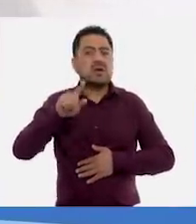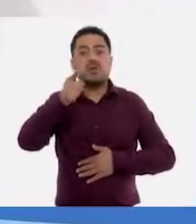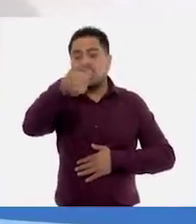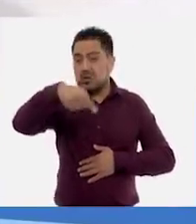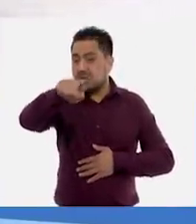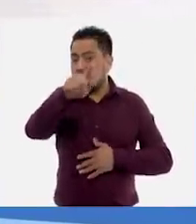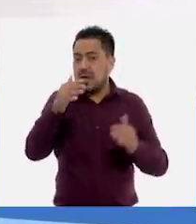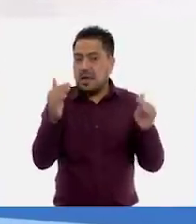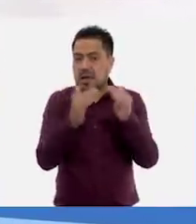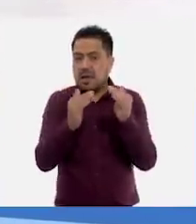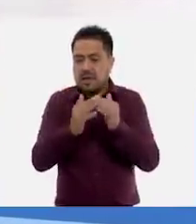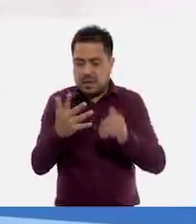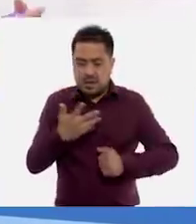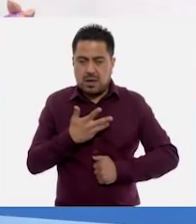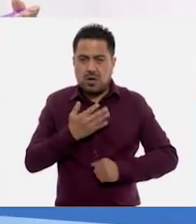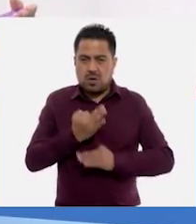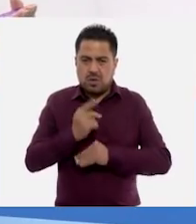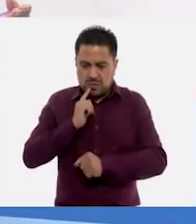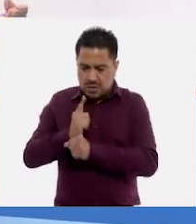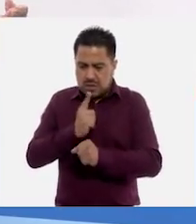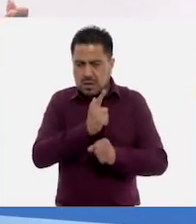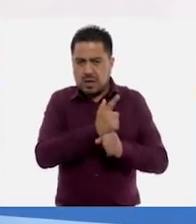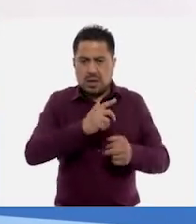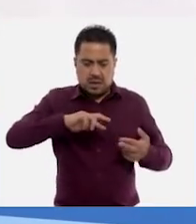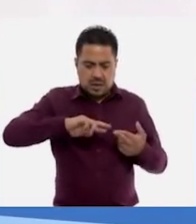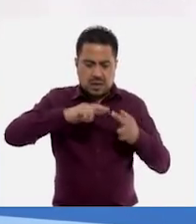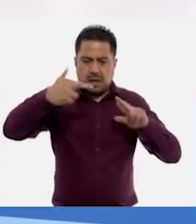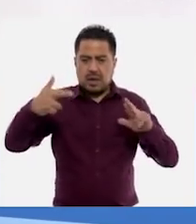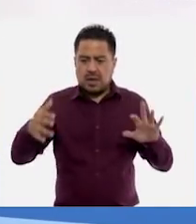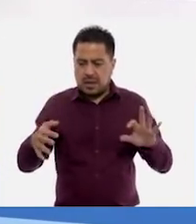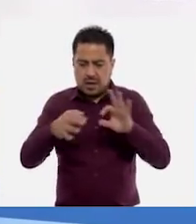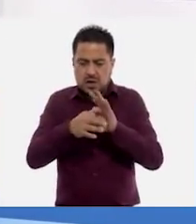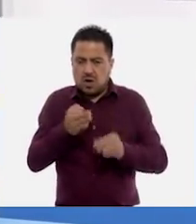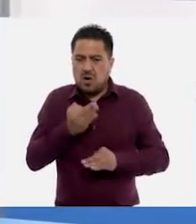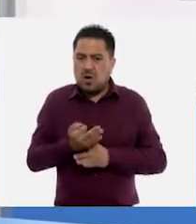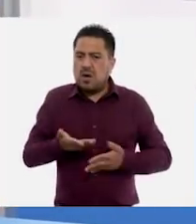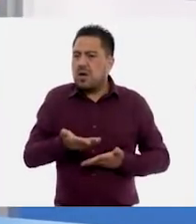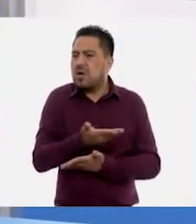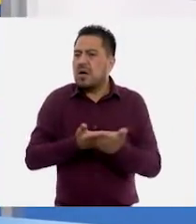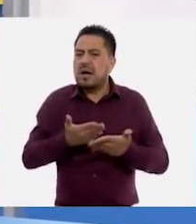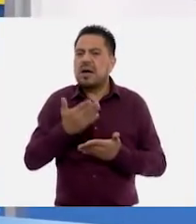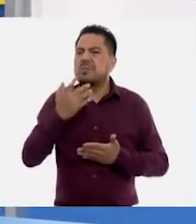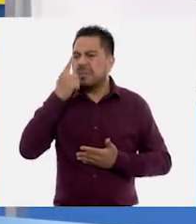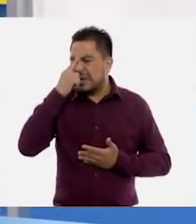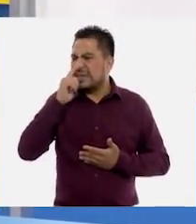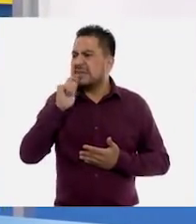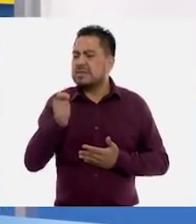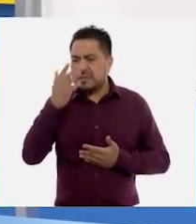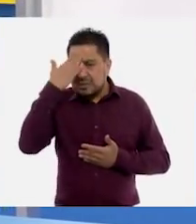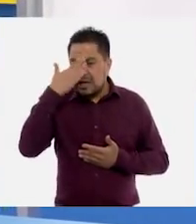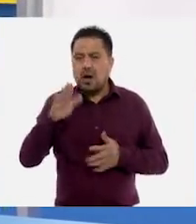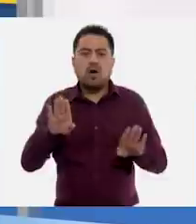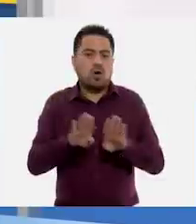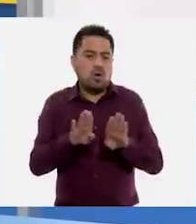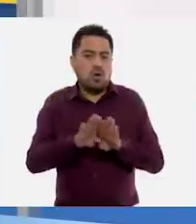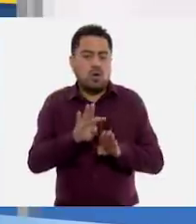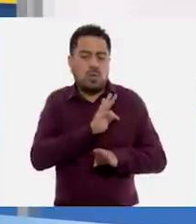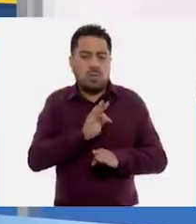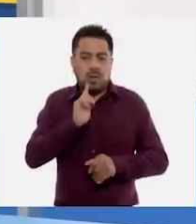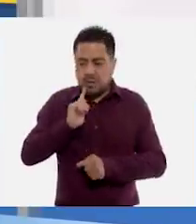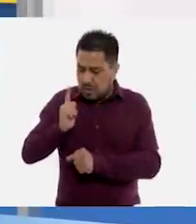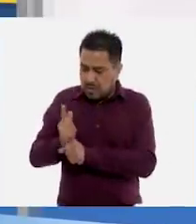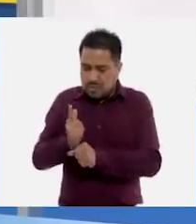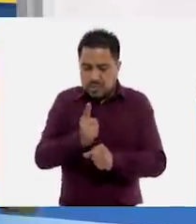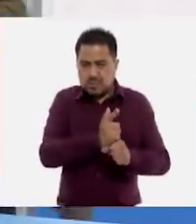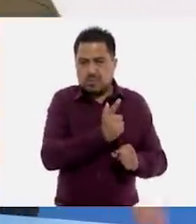que están en casa, ¿encontraron esas relaciones que aquí comentamos para saber cómo pueden